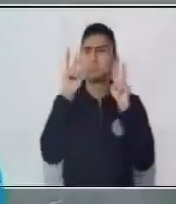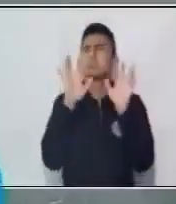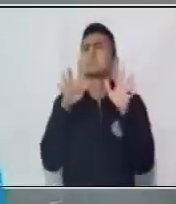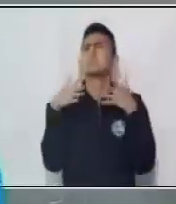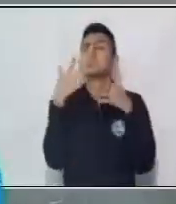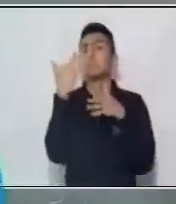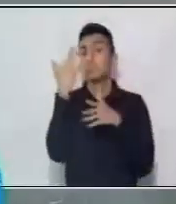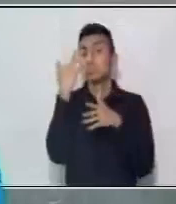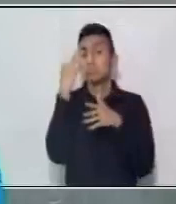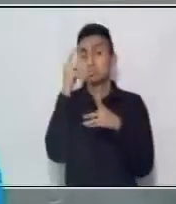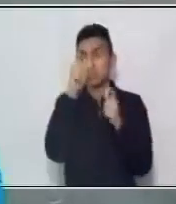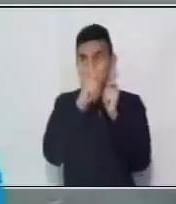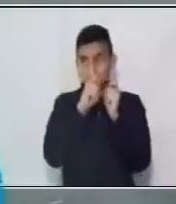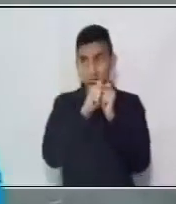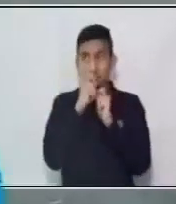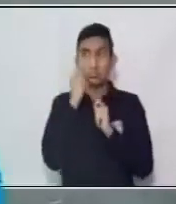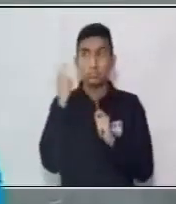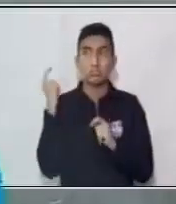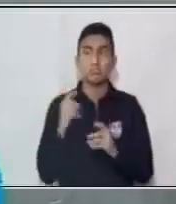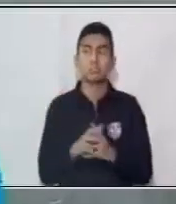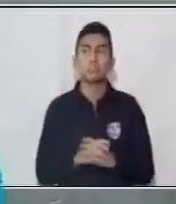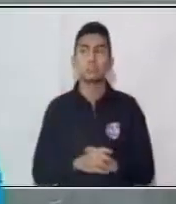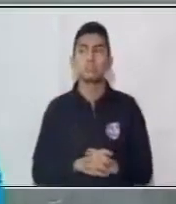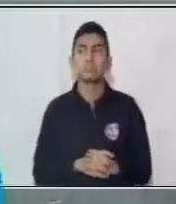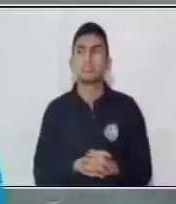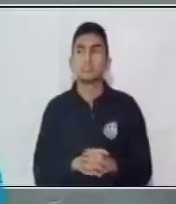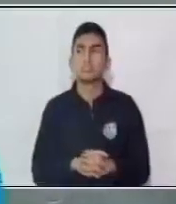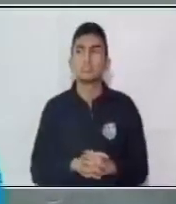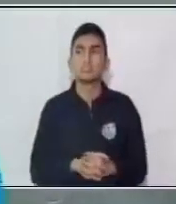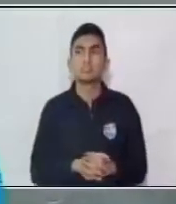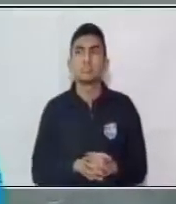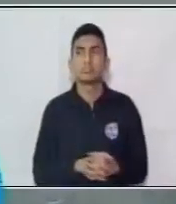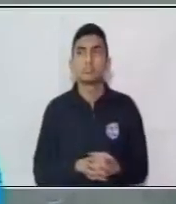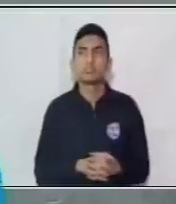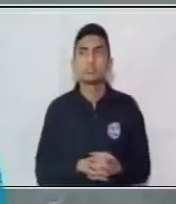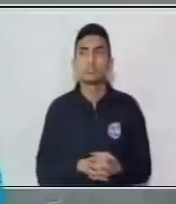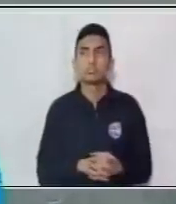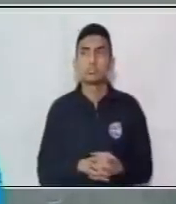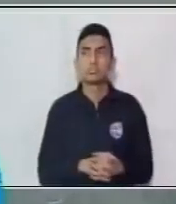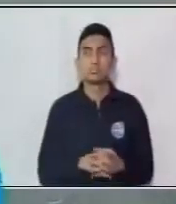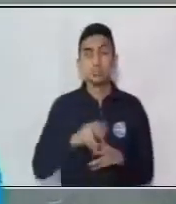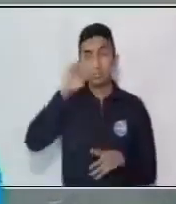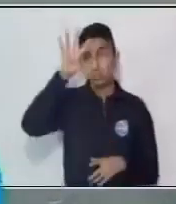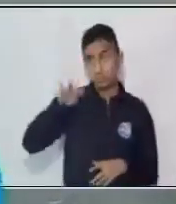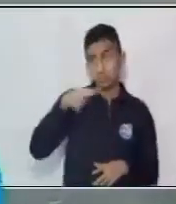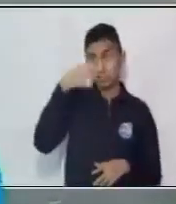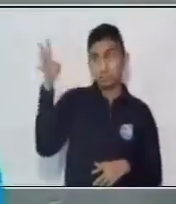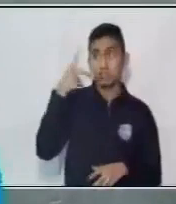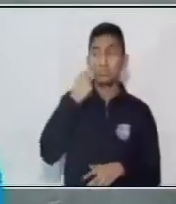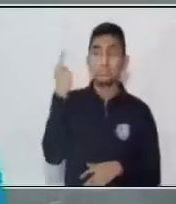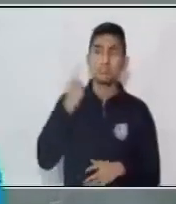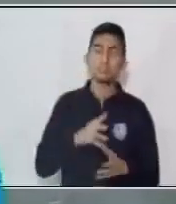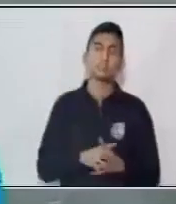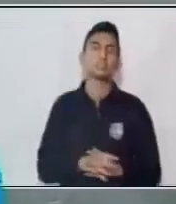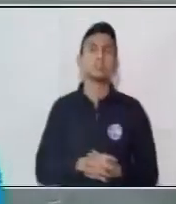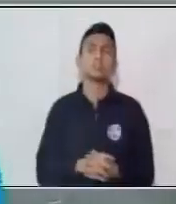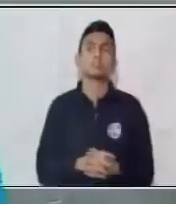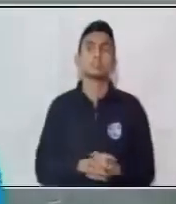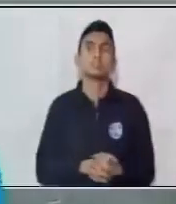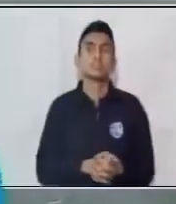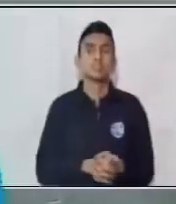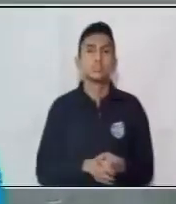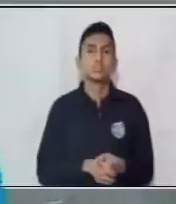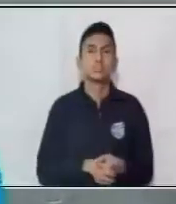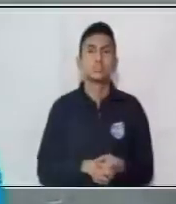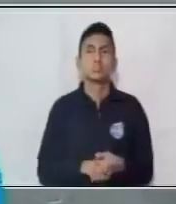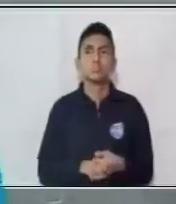tercera parte de 3. Y me va a quedar en mi tablita, como les decía hace un rato, la